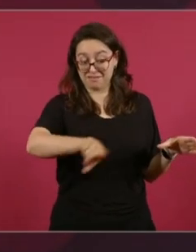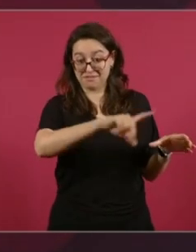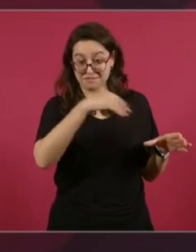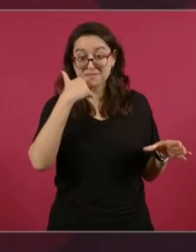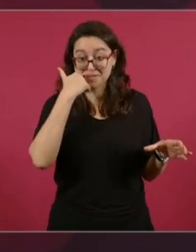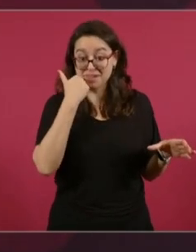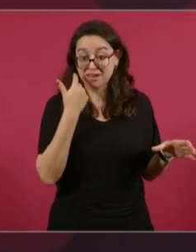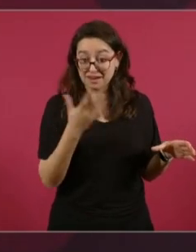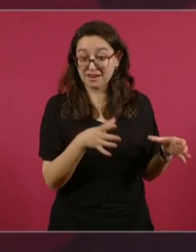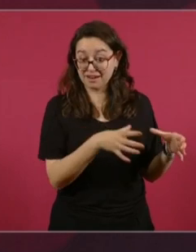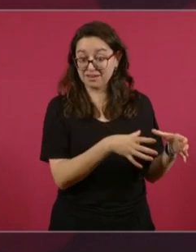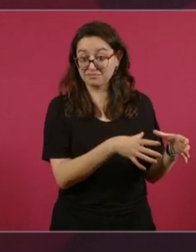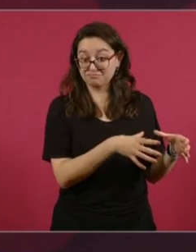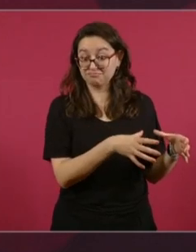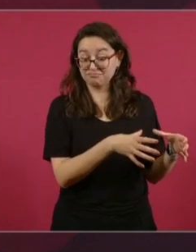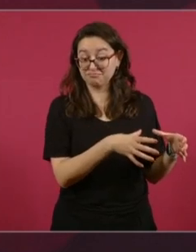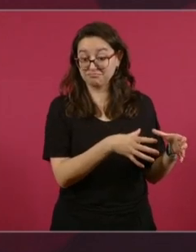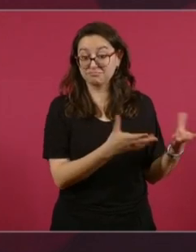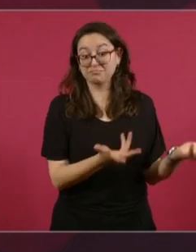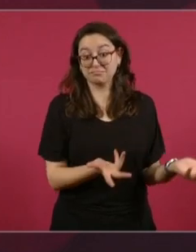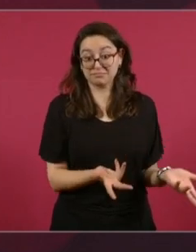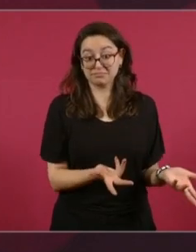Donde solo